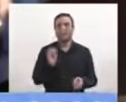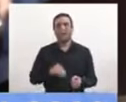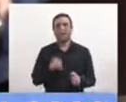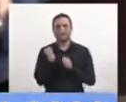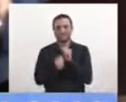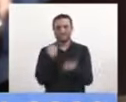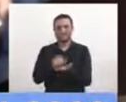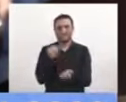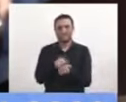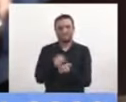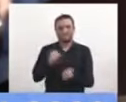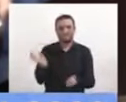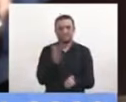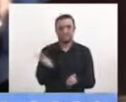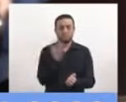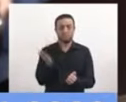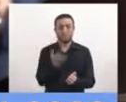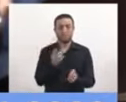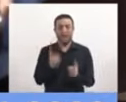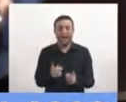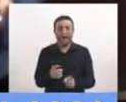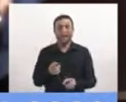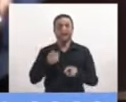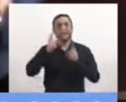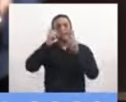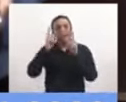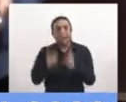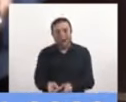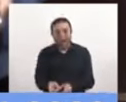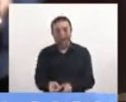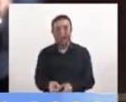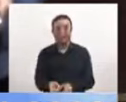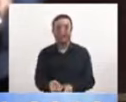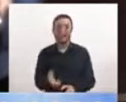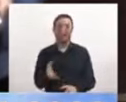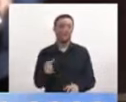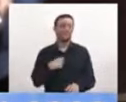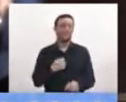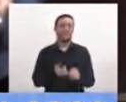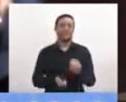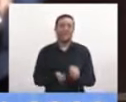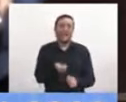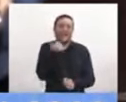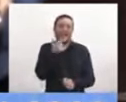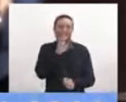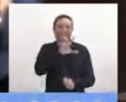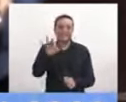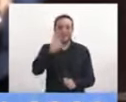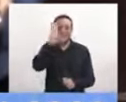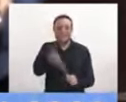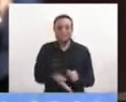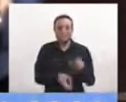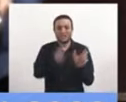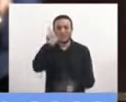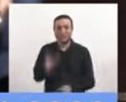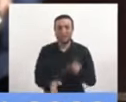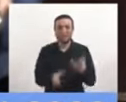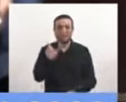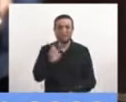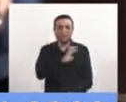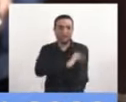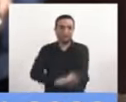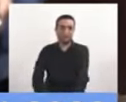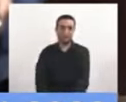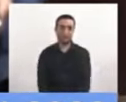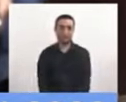casi la mitad de nuestros compatriotas en la pobreza. ¿Por qué digo que estamos atrapados? Porque es evidente que con más de este Estado no